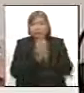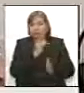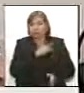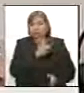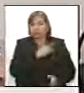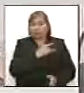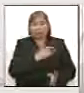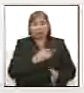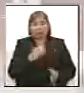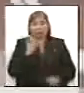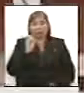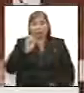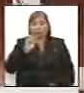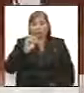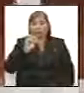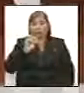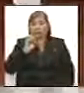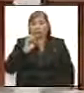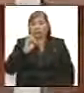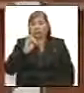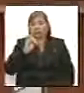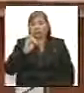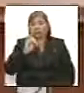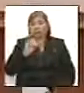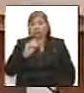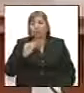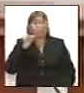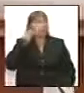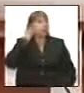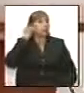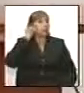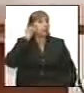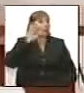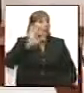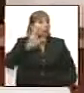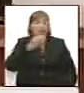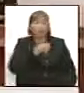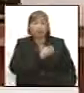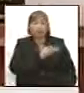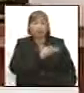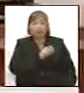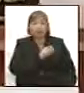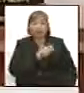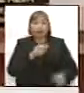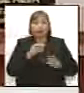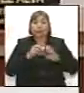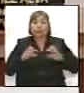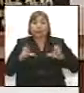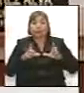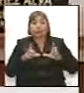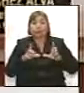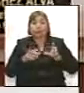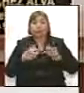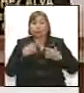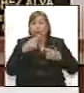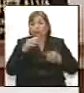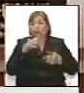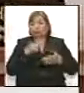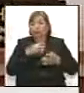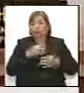Universitaria, SUNEDU. Señores congresistas, el día de ayer, 5 de mayo, el programa Panorama presentó una